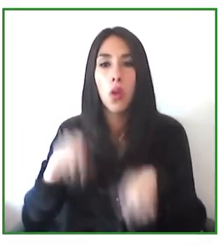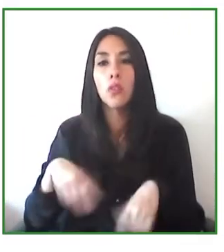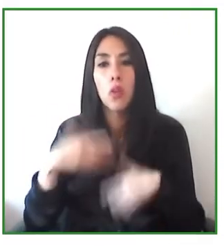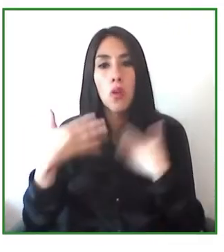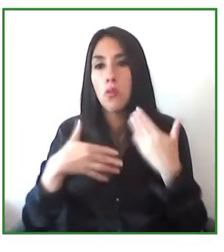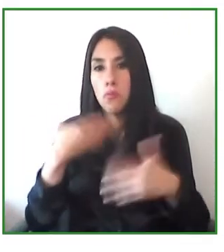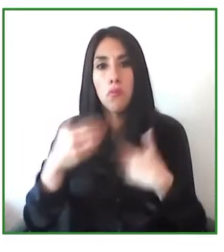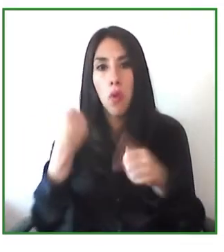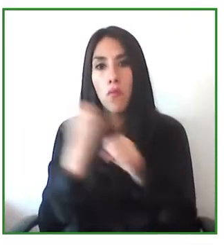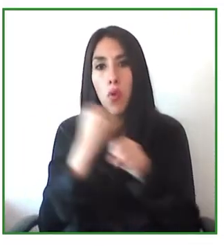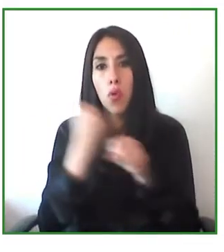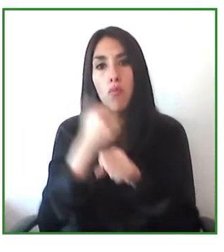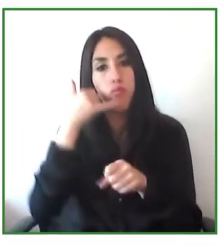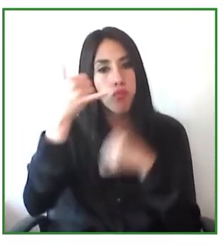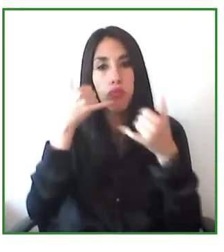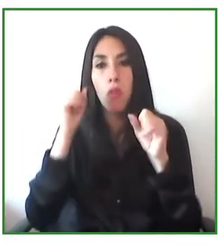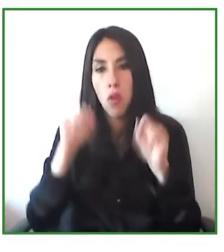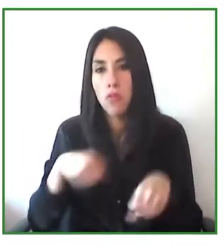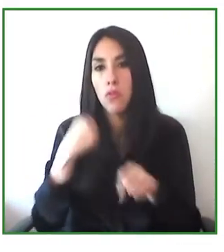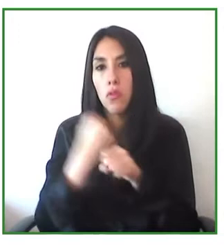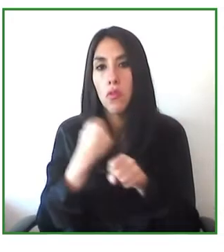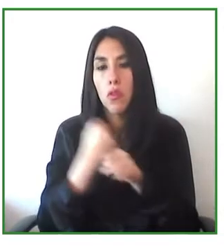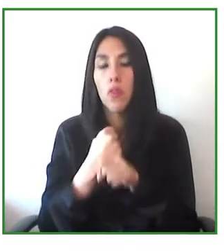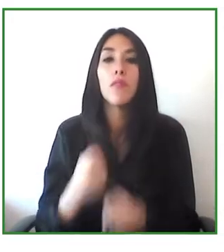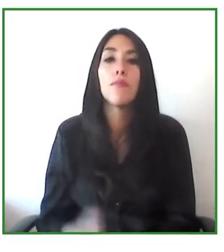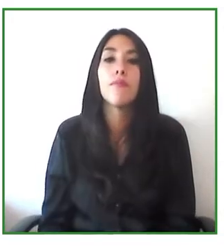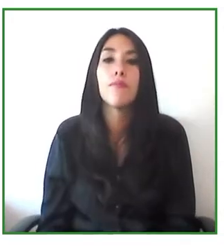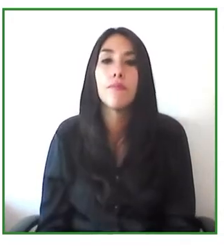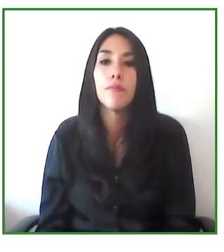este momento puedo decirte que